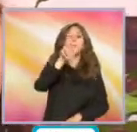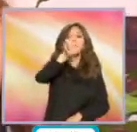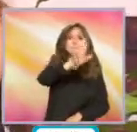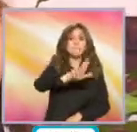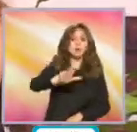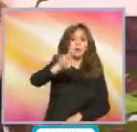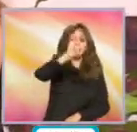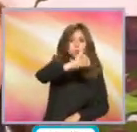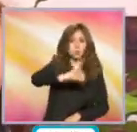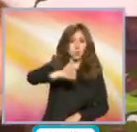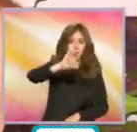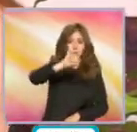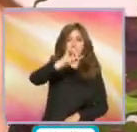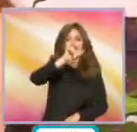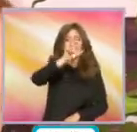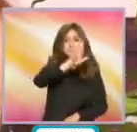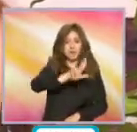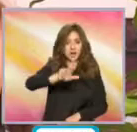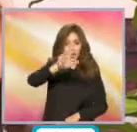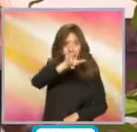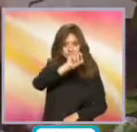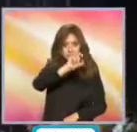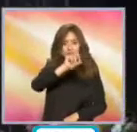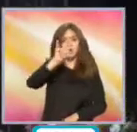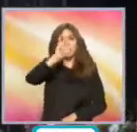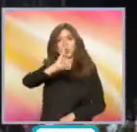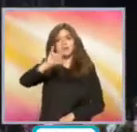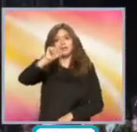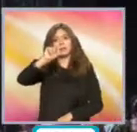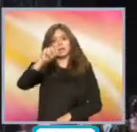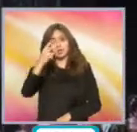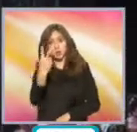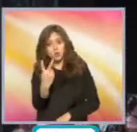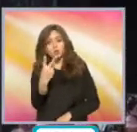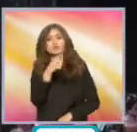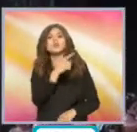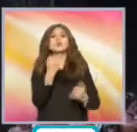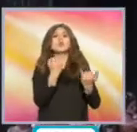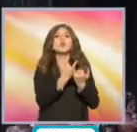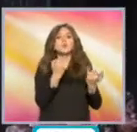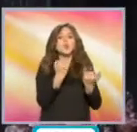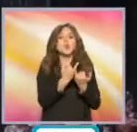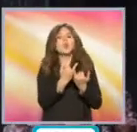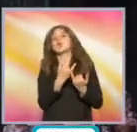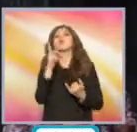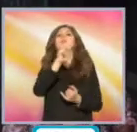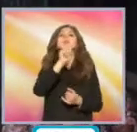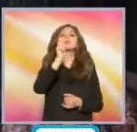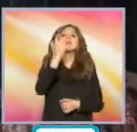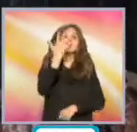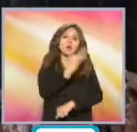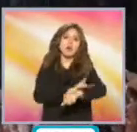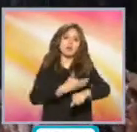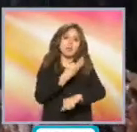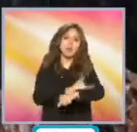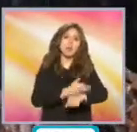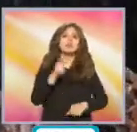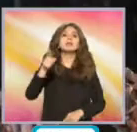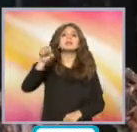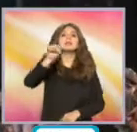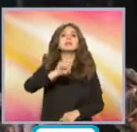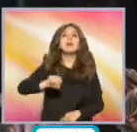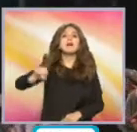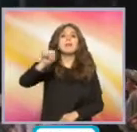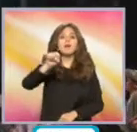22. Martes 20 y jueves 22 es a las 8. Ok. Los domingos 18 y 25 es a las 5. Sí. Y los